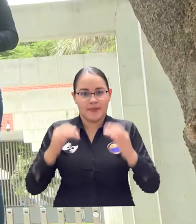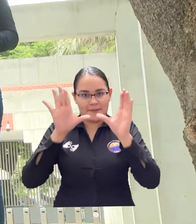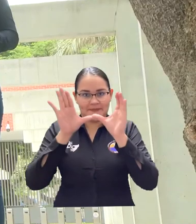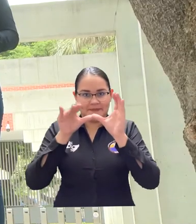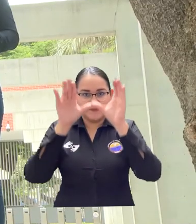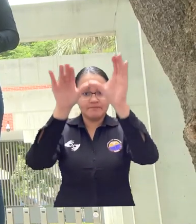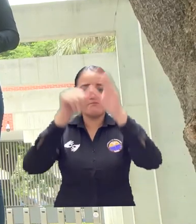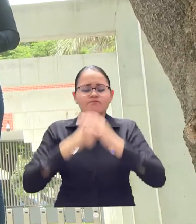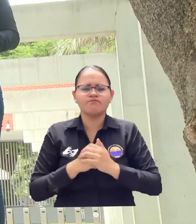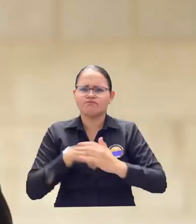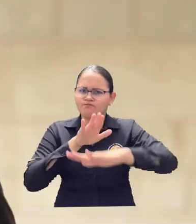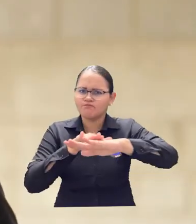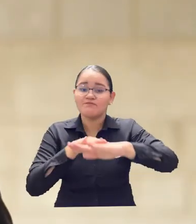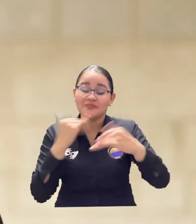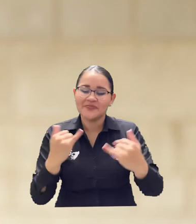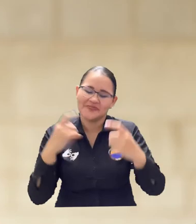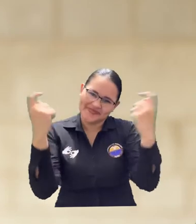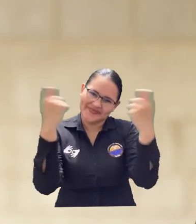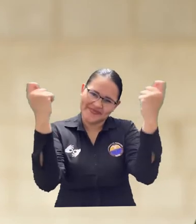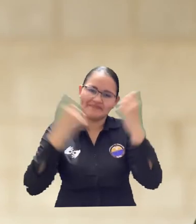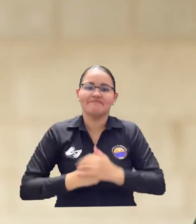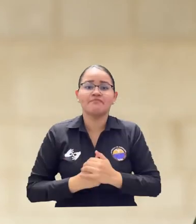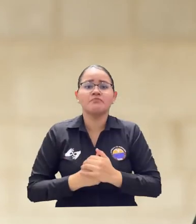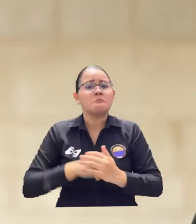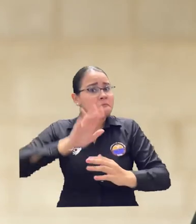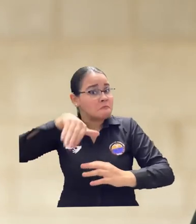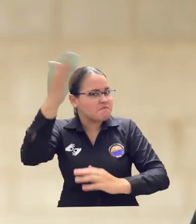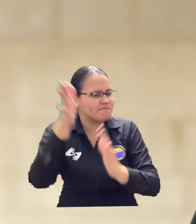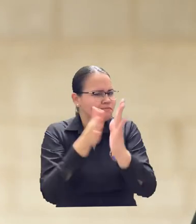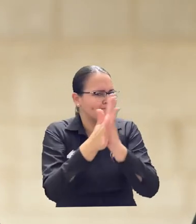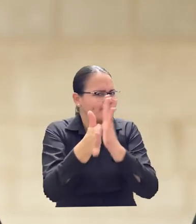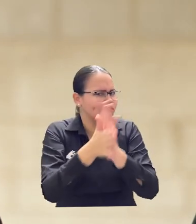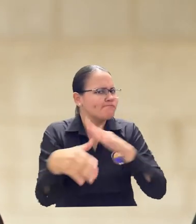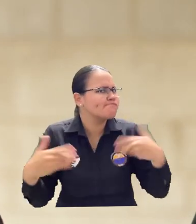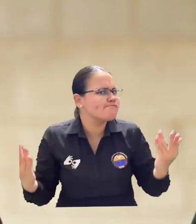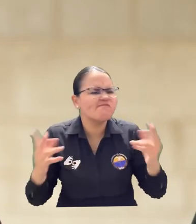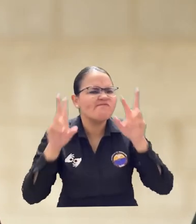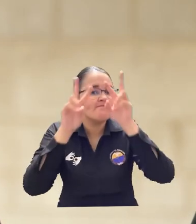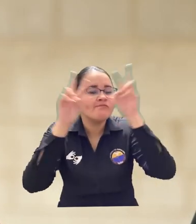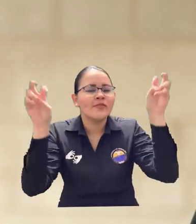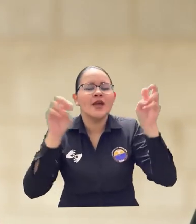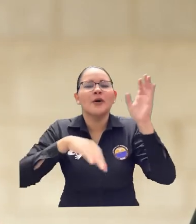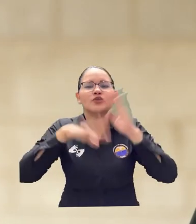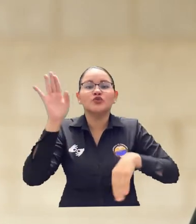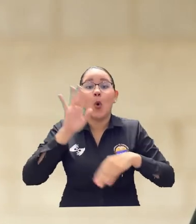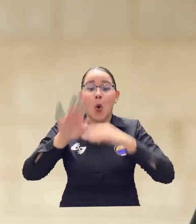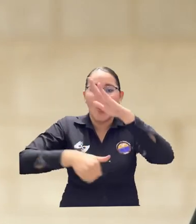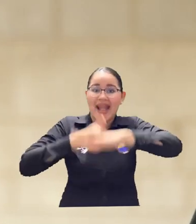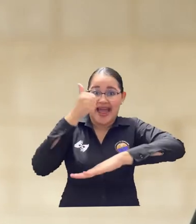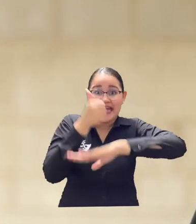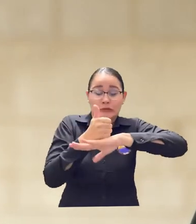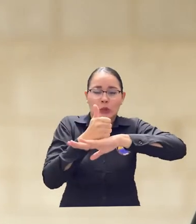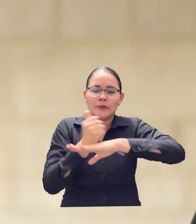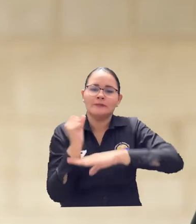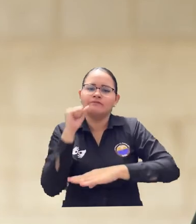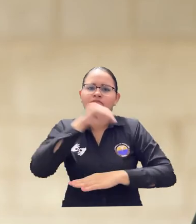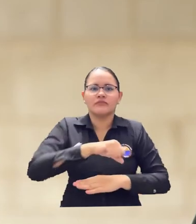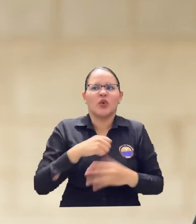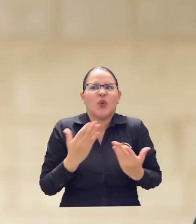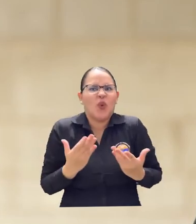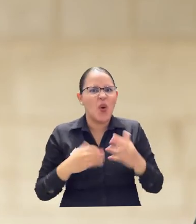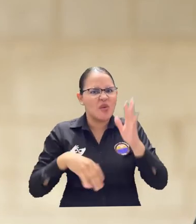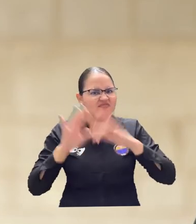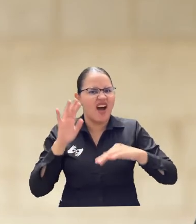Estamos en el Campus TV. Vamos a una pausa institucional y en instantes conoceremos información sobre la participación del rector Pablo Vera